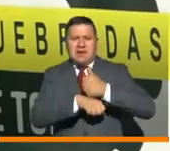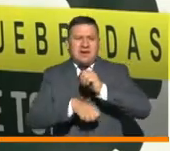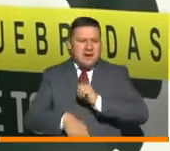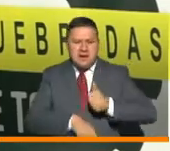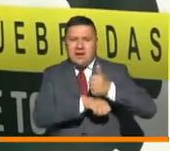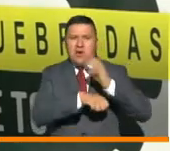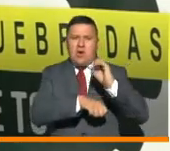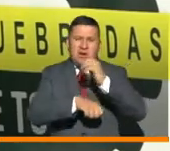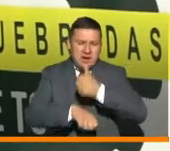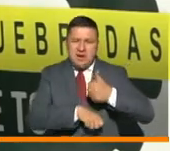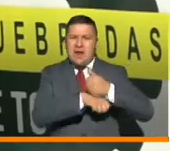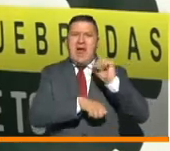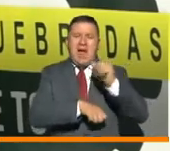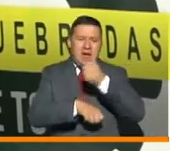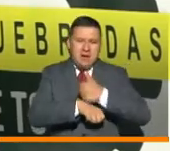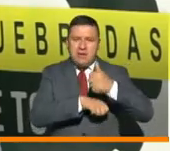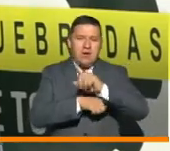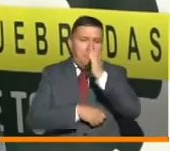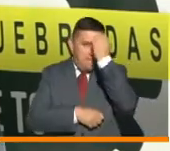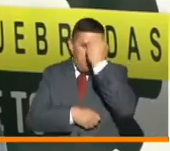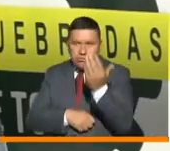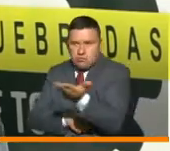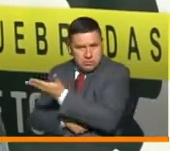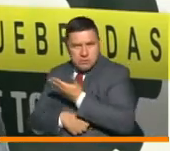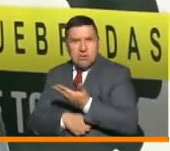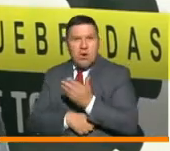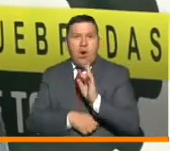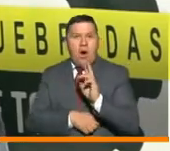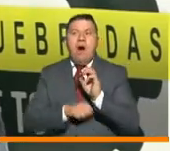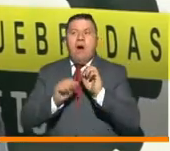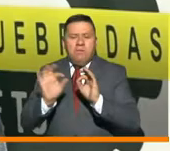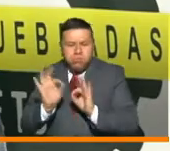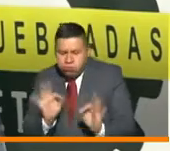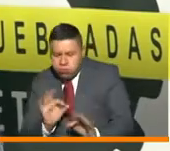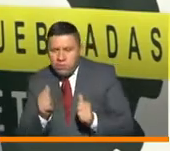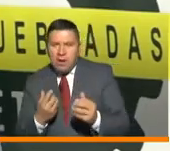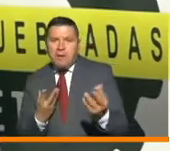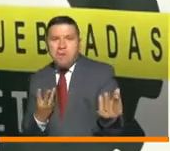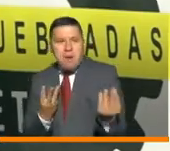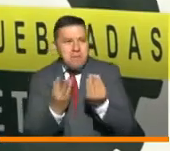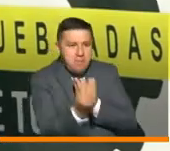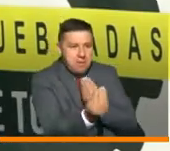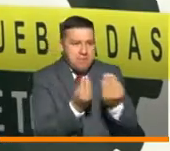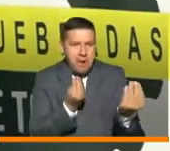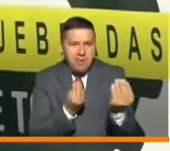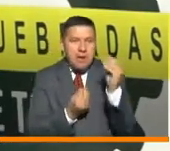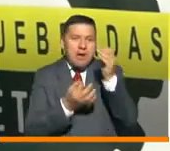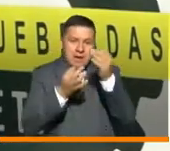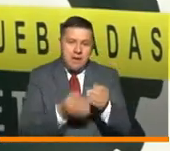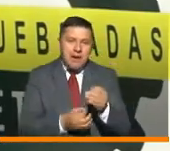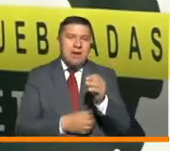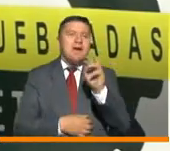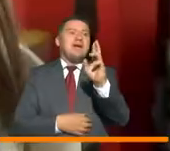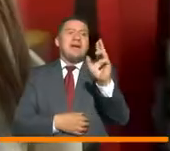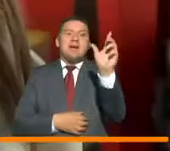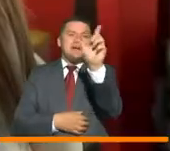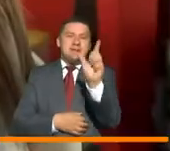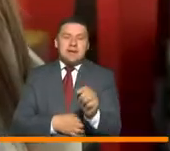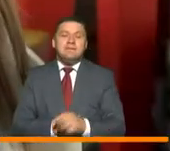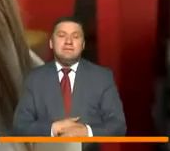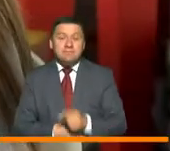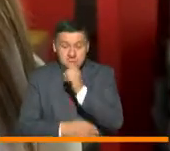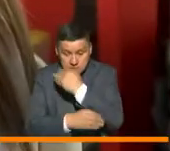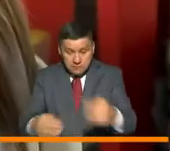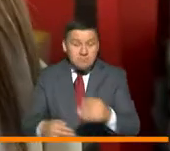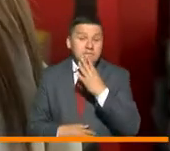rectoras, los profesores, es que es posible que la alternancia sea una realidad en el departamento de Risaralda. Y nuestros